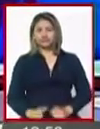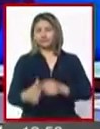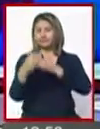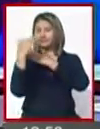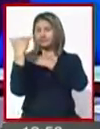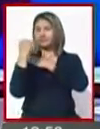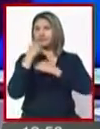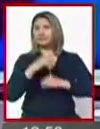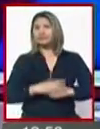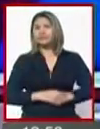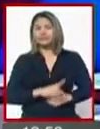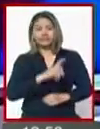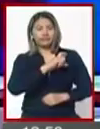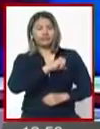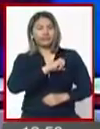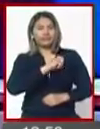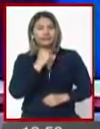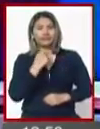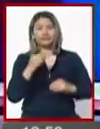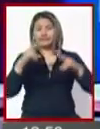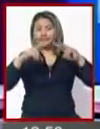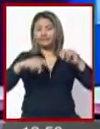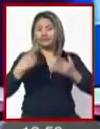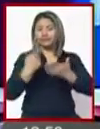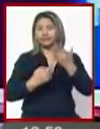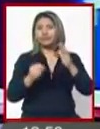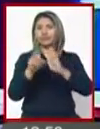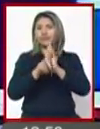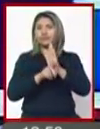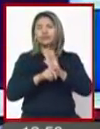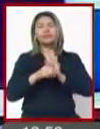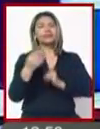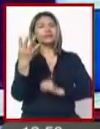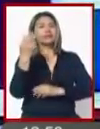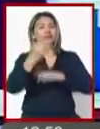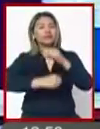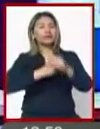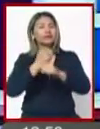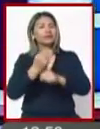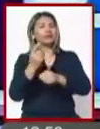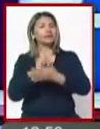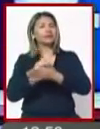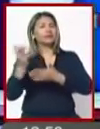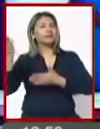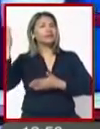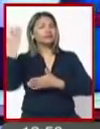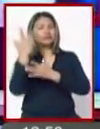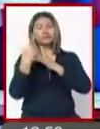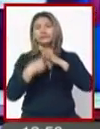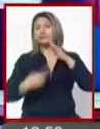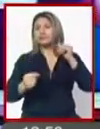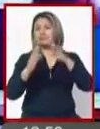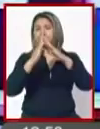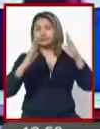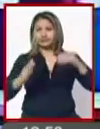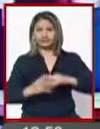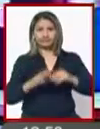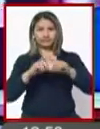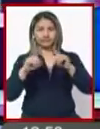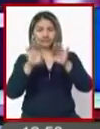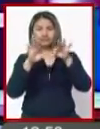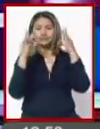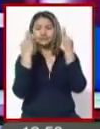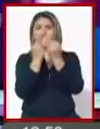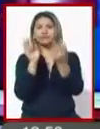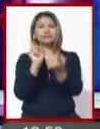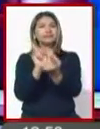Santa Cruz, la Fuerza Especial de Lucha contra la Violencia investiga un caso de violación a una menor de 14 años, quien días atrás habría desaparecido de su domicilio, pero los